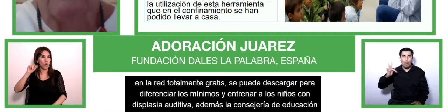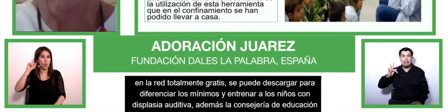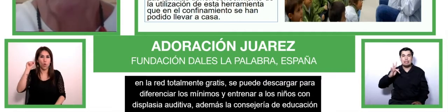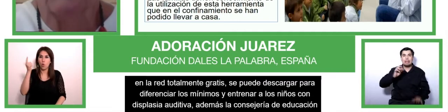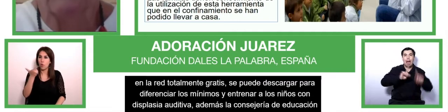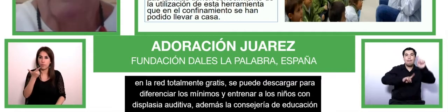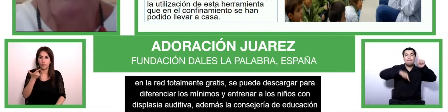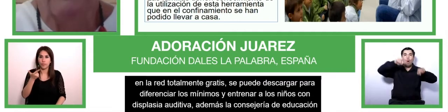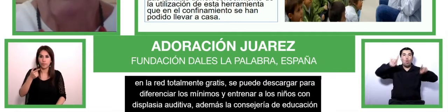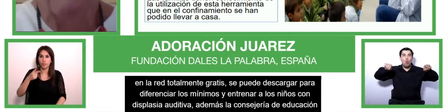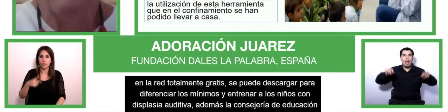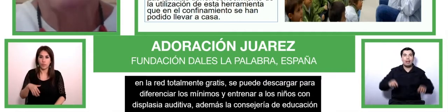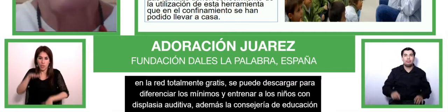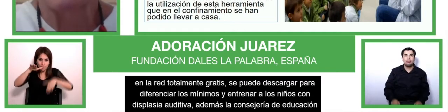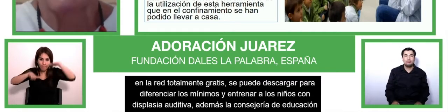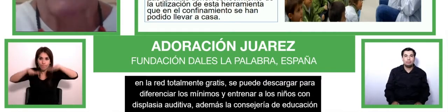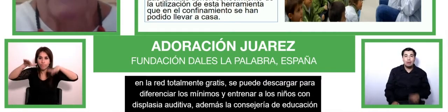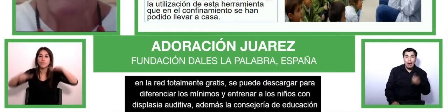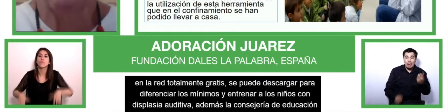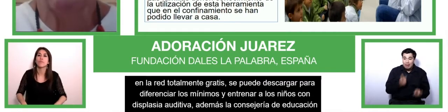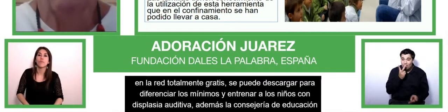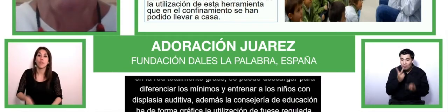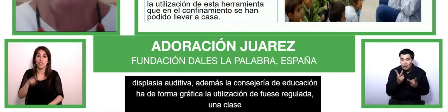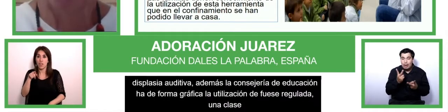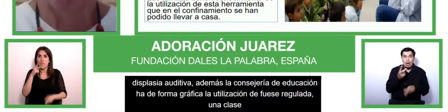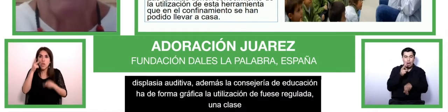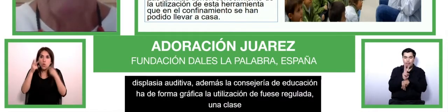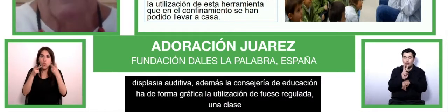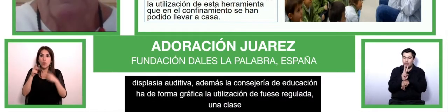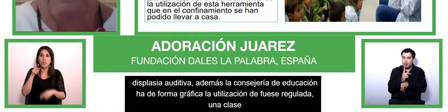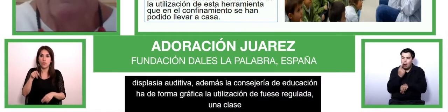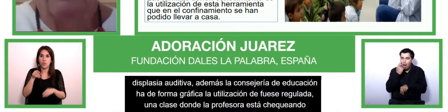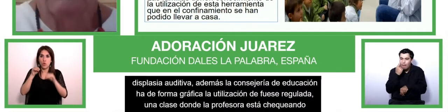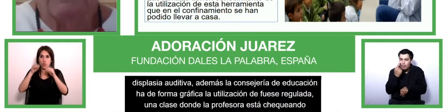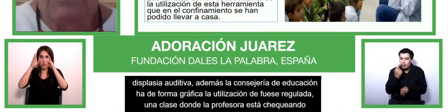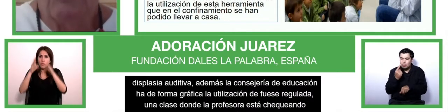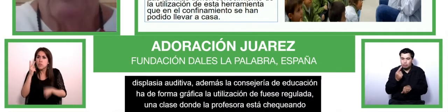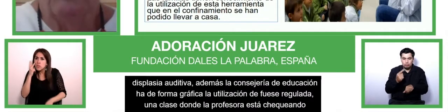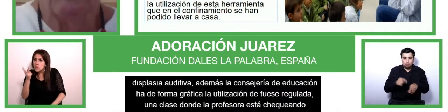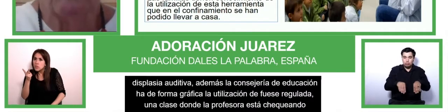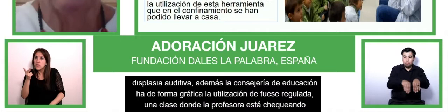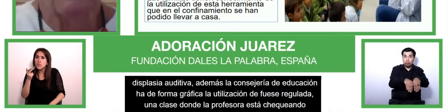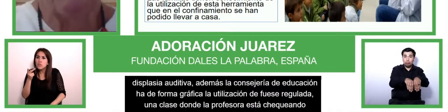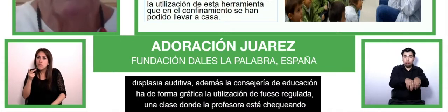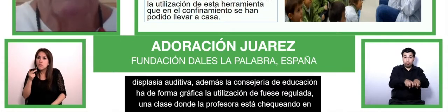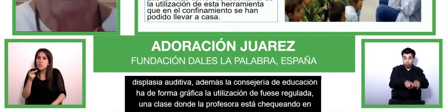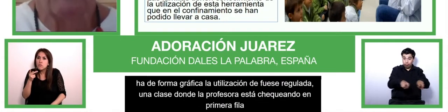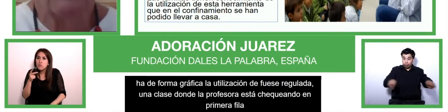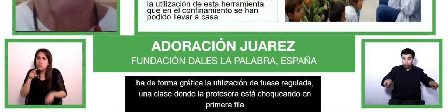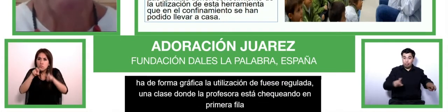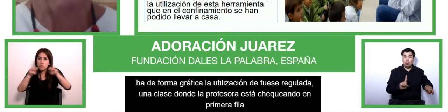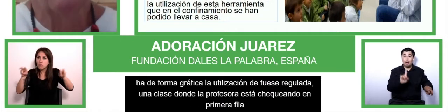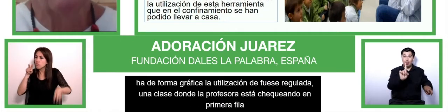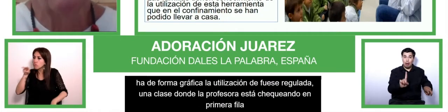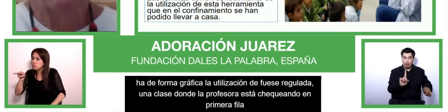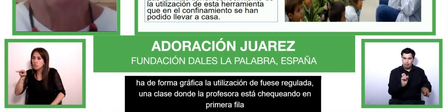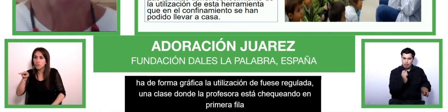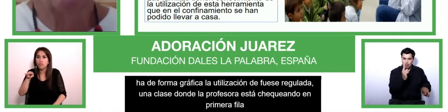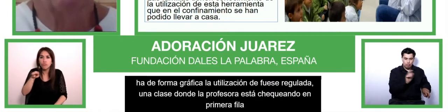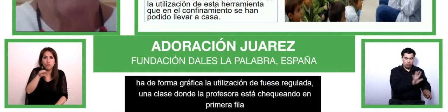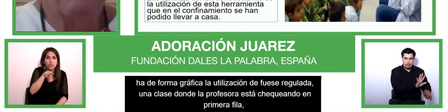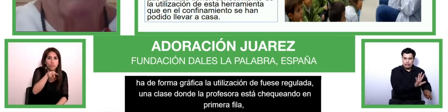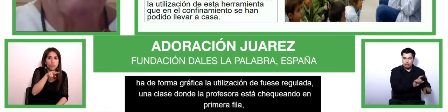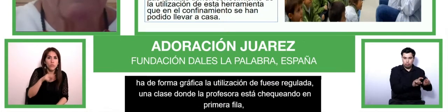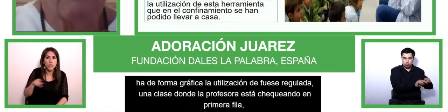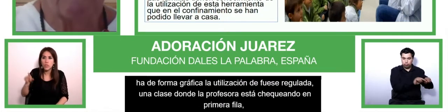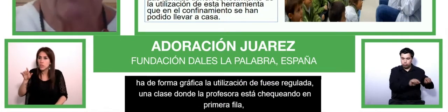la que la profesora está chequeando en primera fila. Hay 5 niños con discapacidad auditiva y lo que